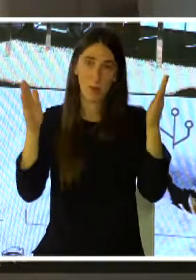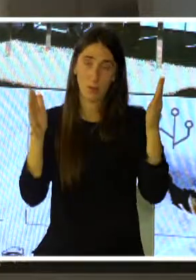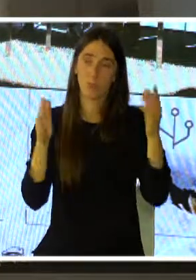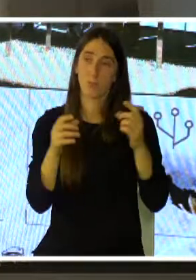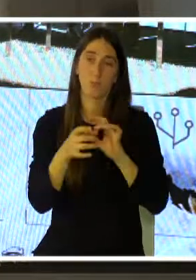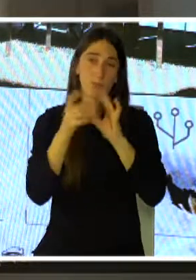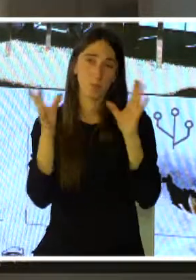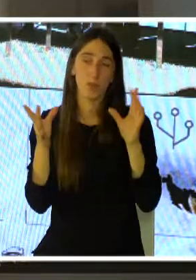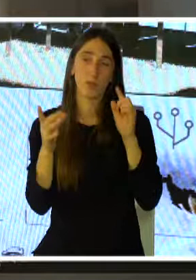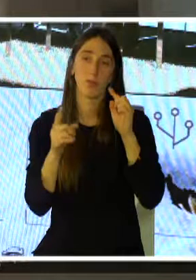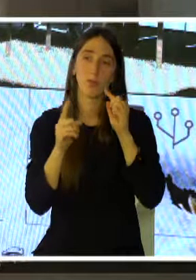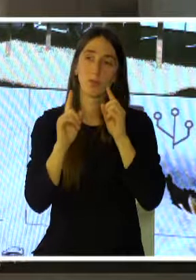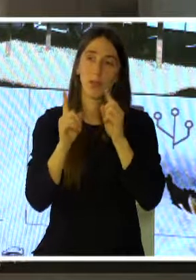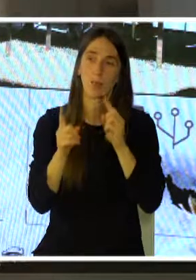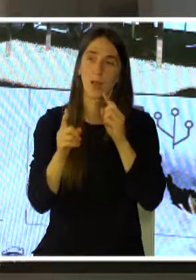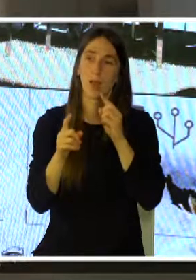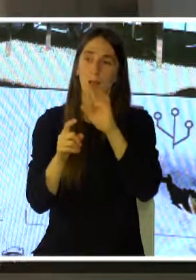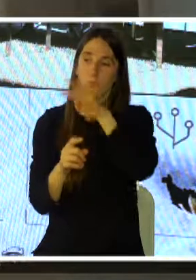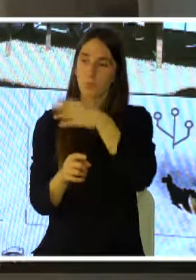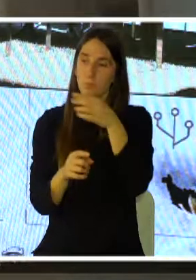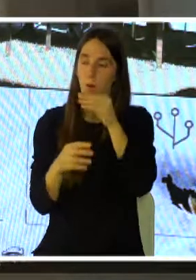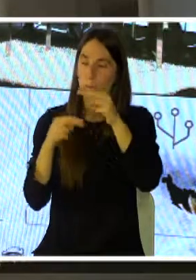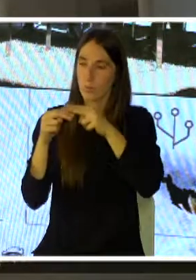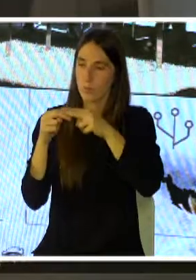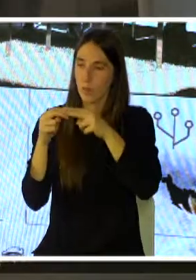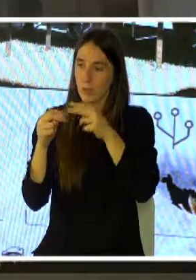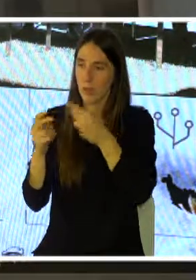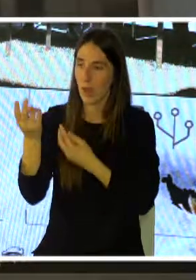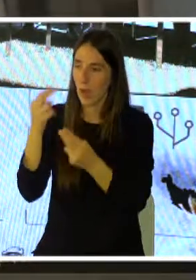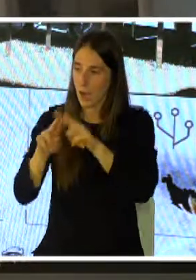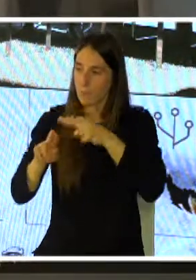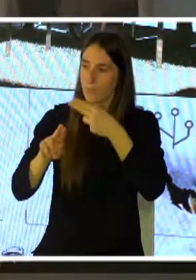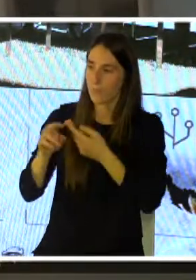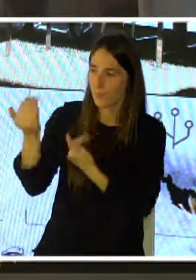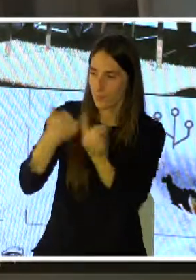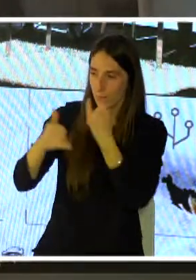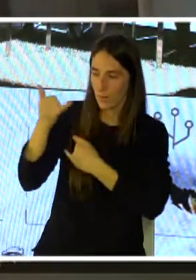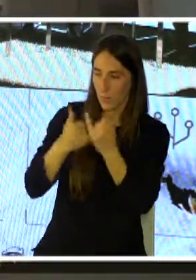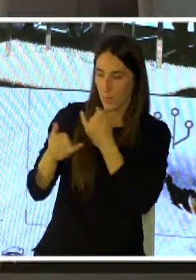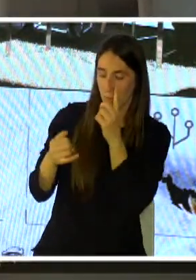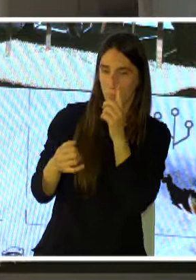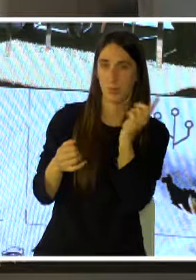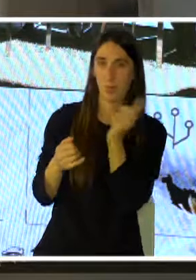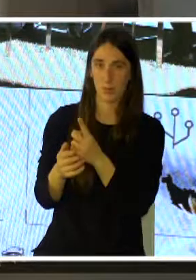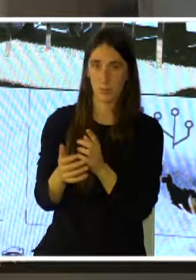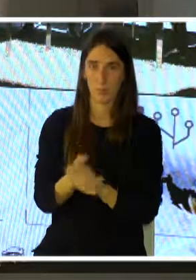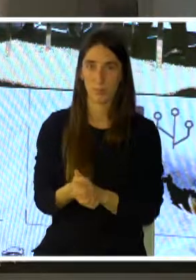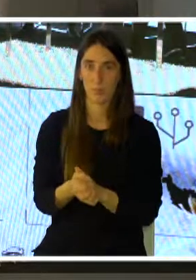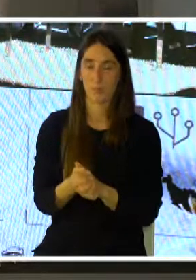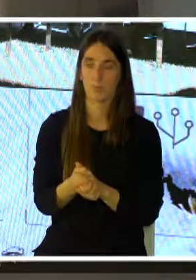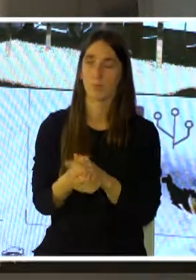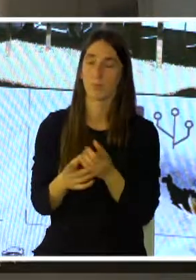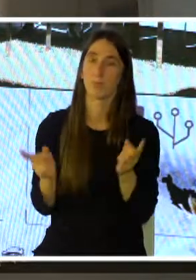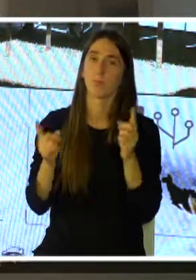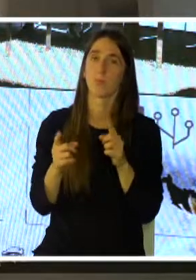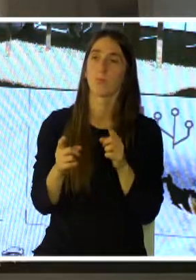segundo término también un portal para poder recuperar esa información en forma más rápida. Luego, yendo a la